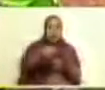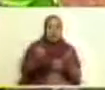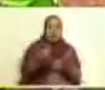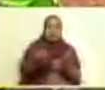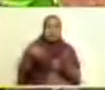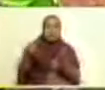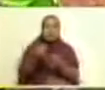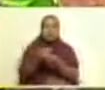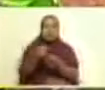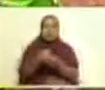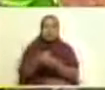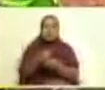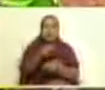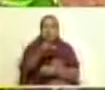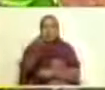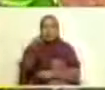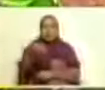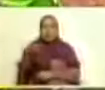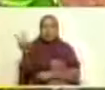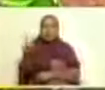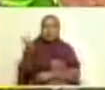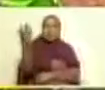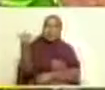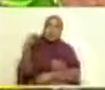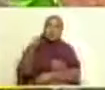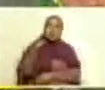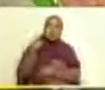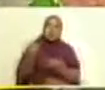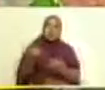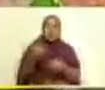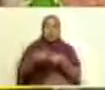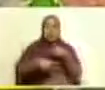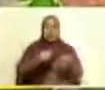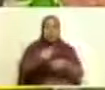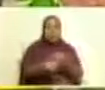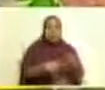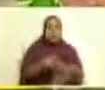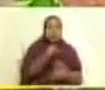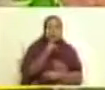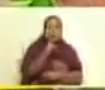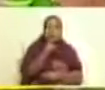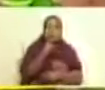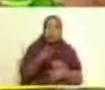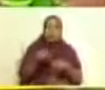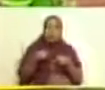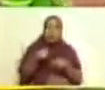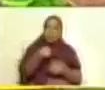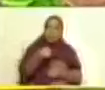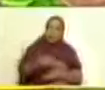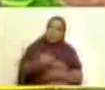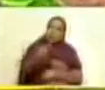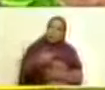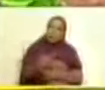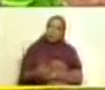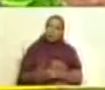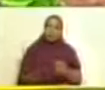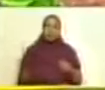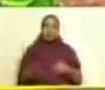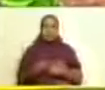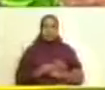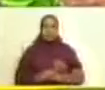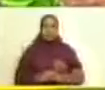venezolana hace unos 30 años atrás. Entonces, imagínense todo lo que esto ha representado.